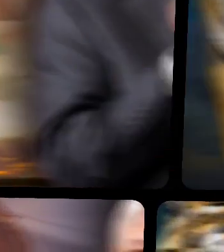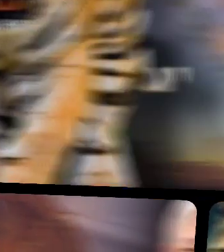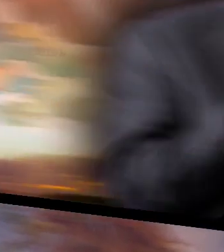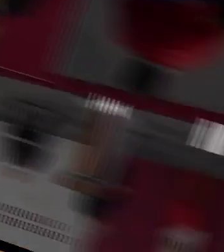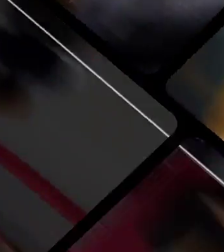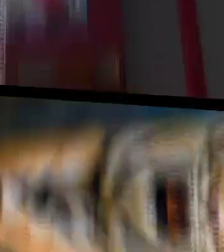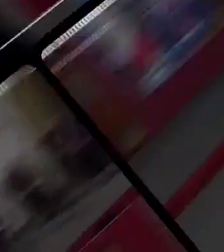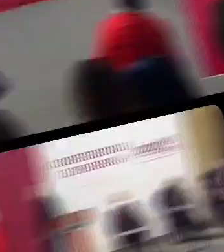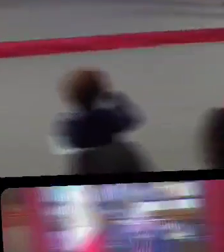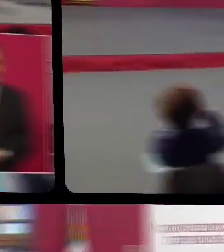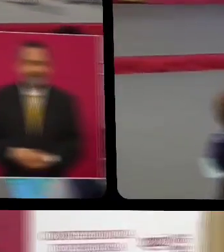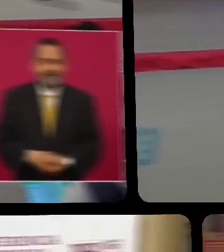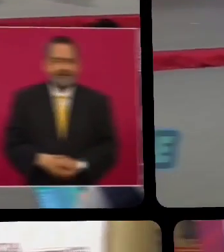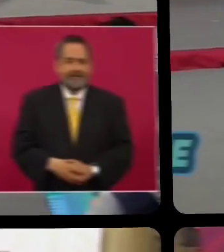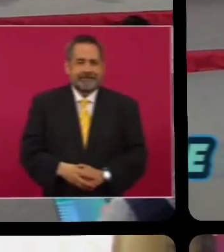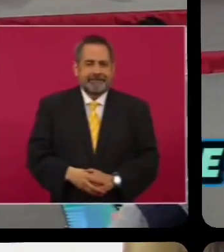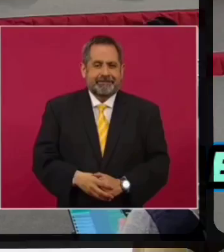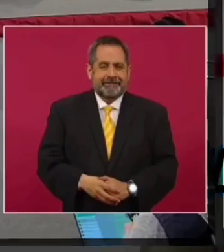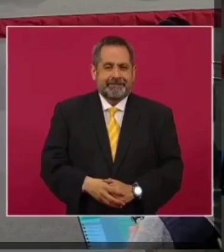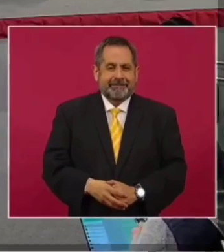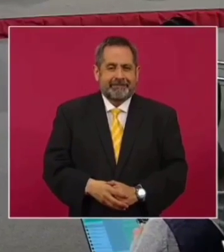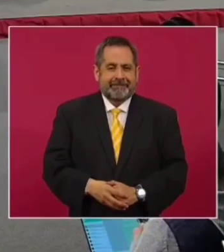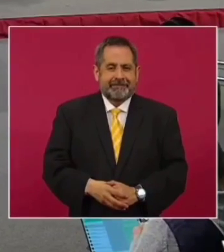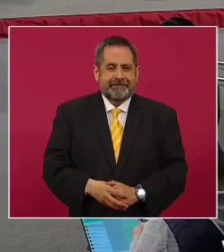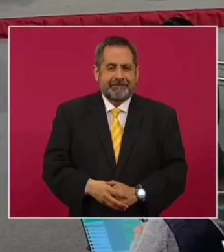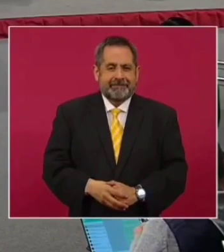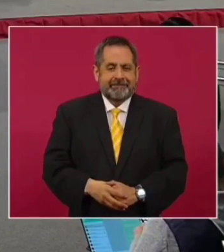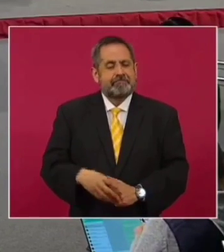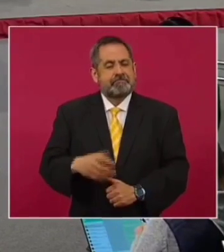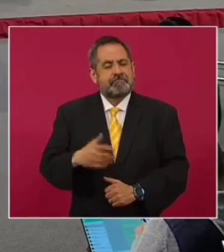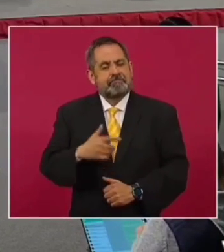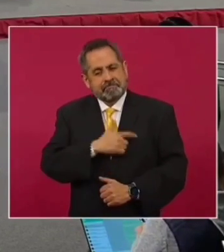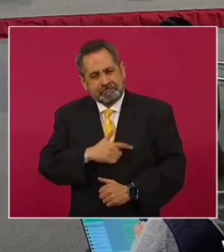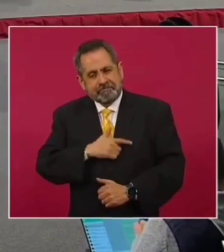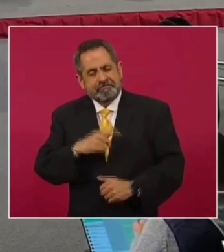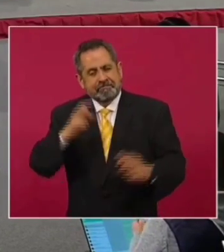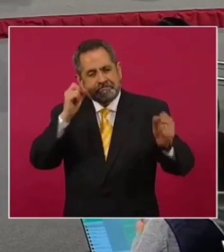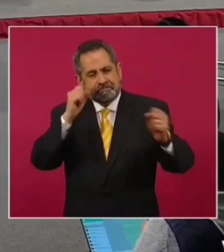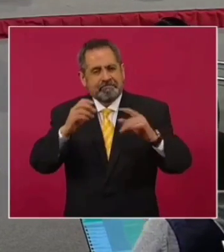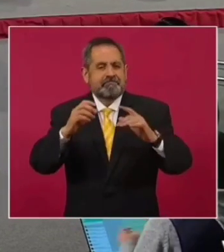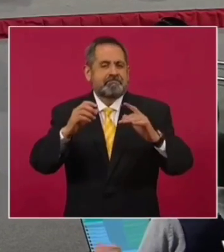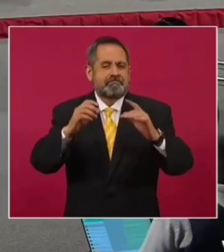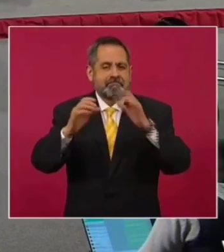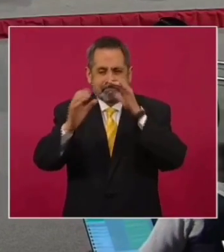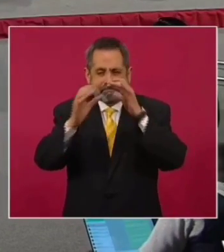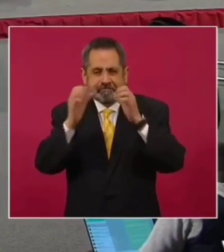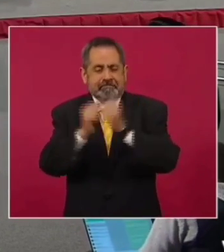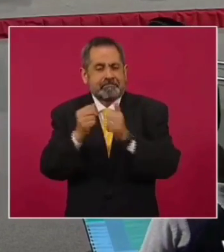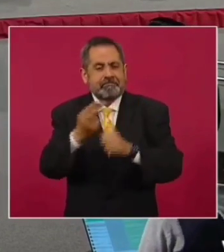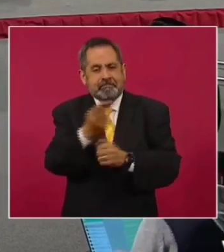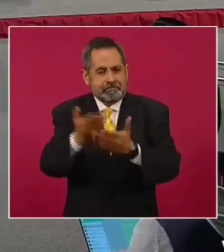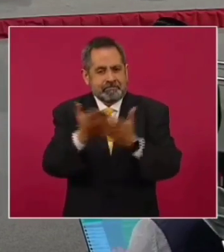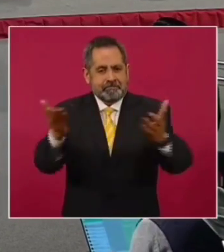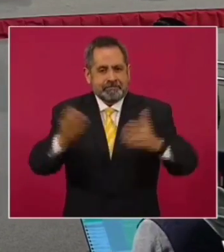que decía esto. Pues me da gusto poderme comunicar con ustedes.